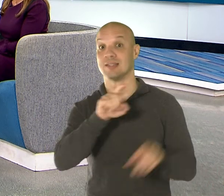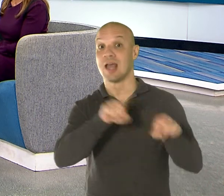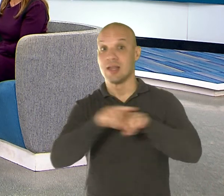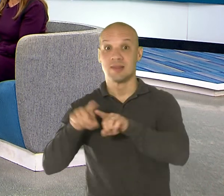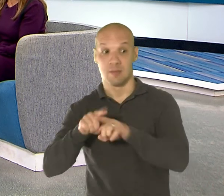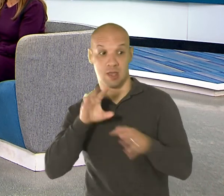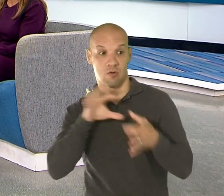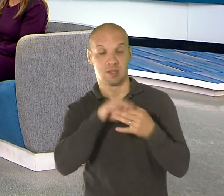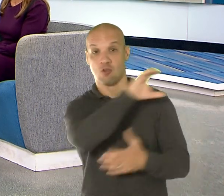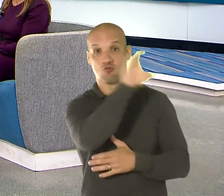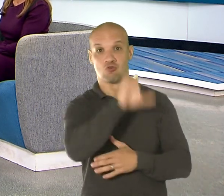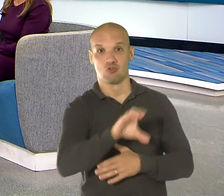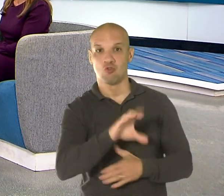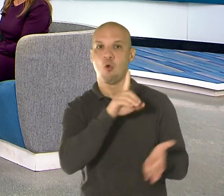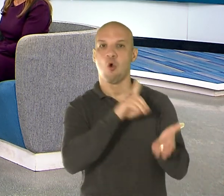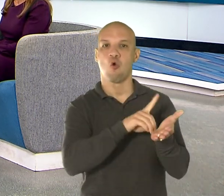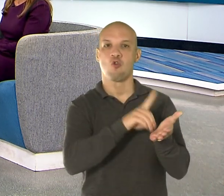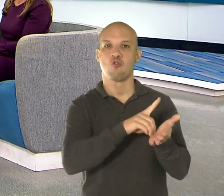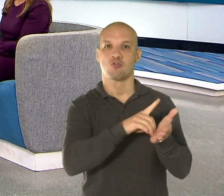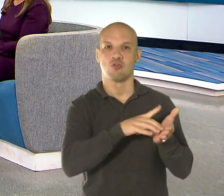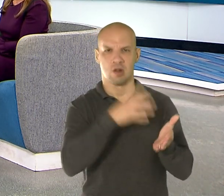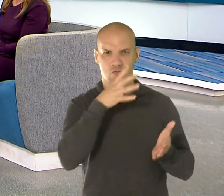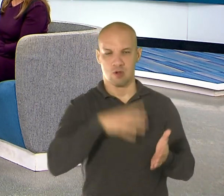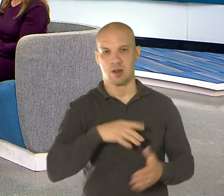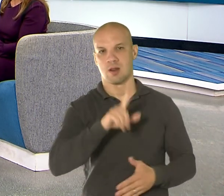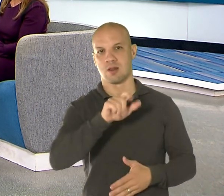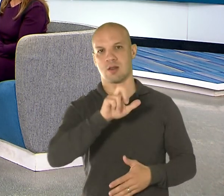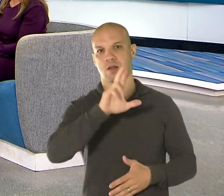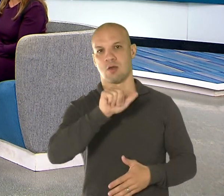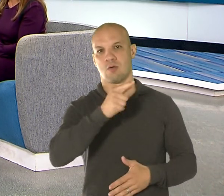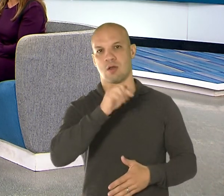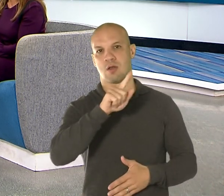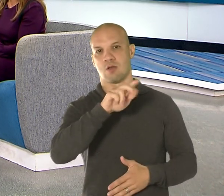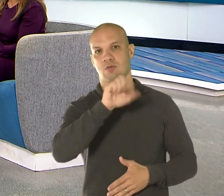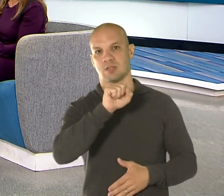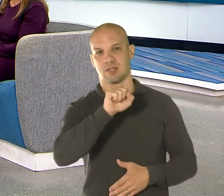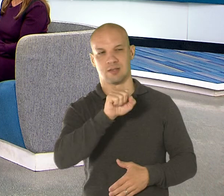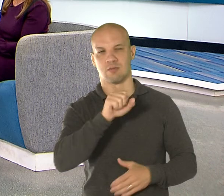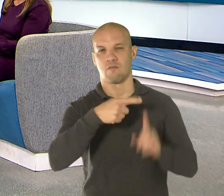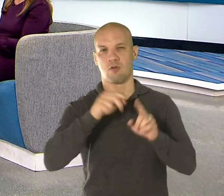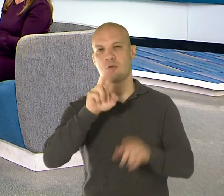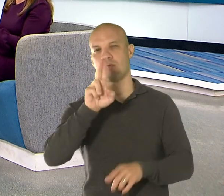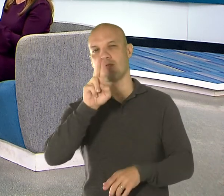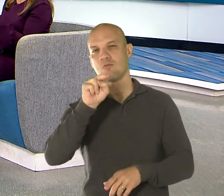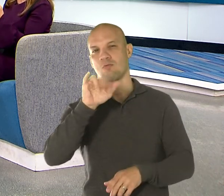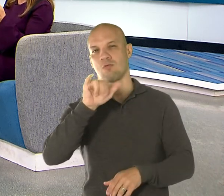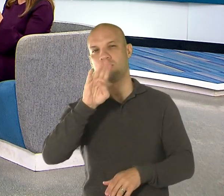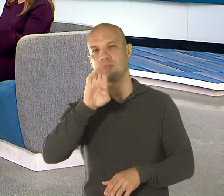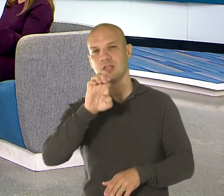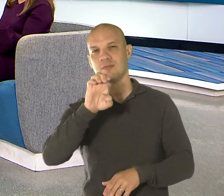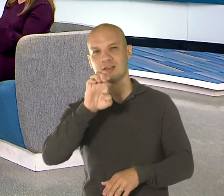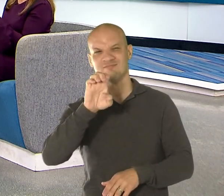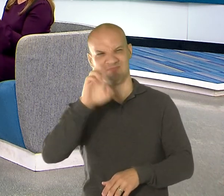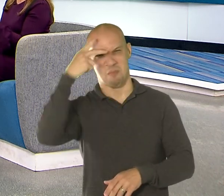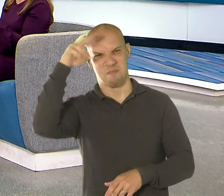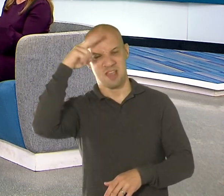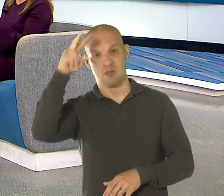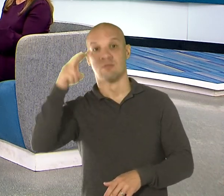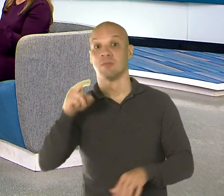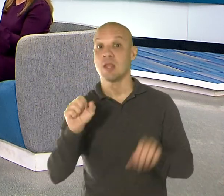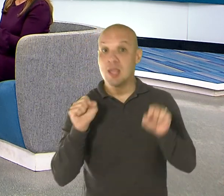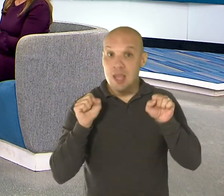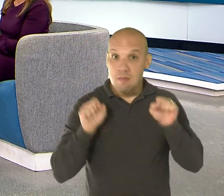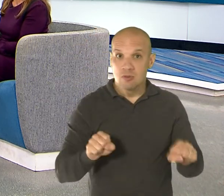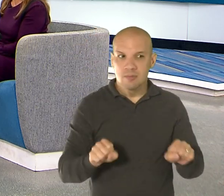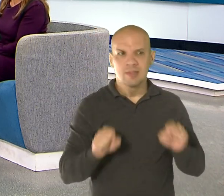vía Zoom con la doctora Laura González de la UNIBE en Guadalajara, que posiblemente pueda desarrollar